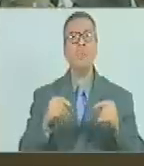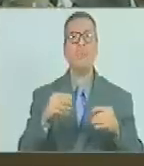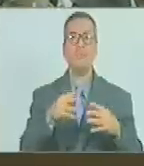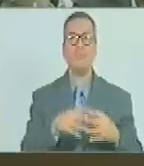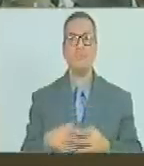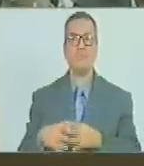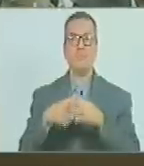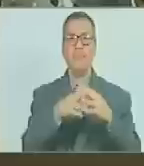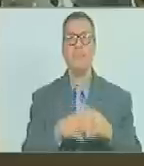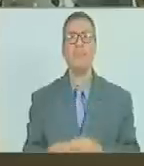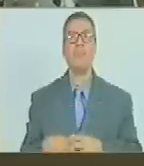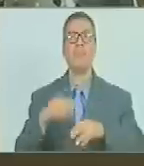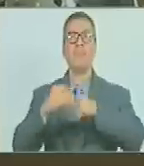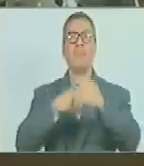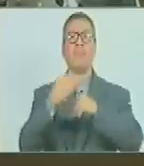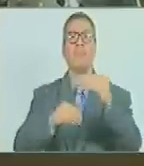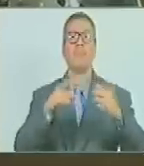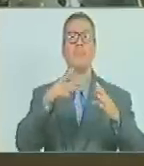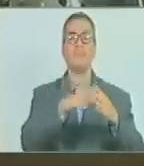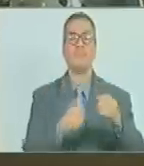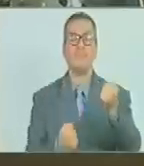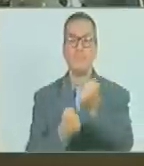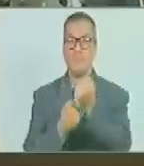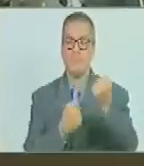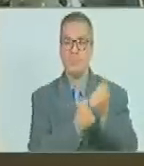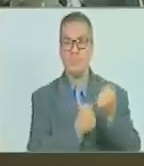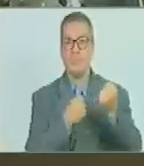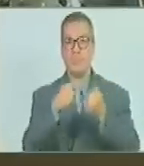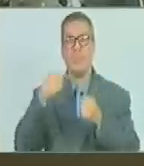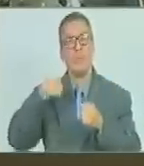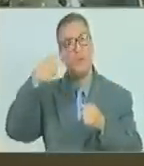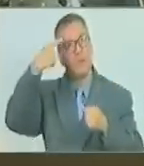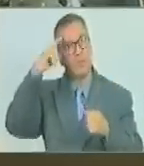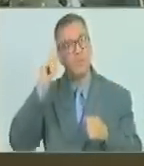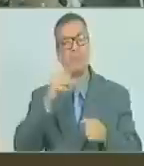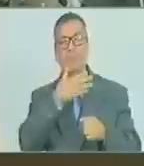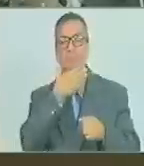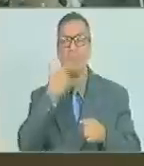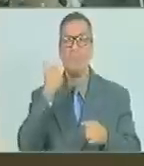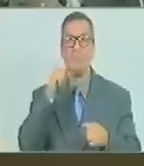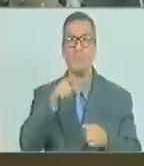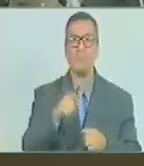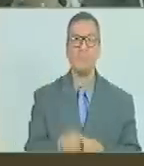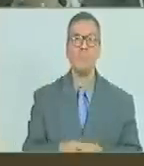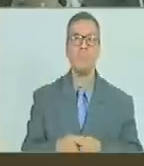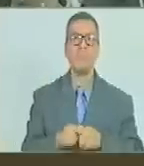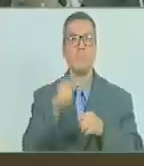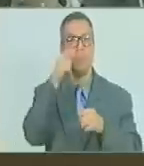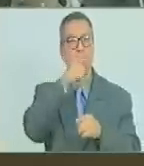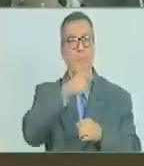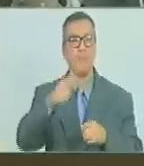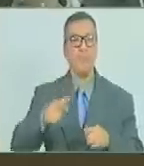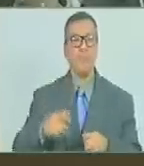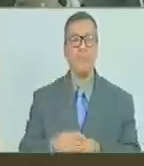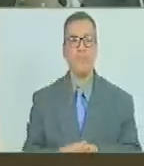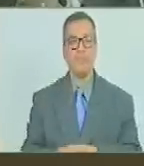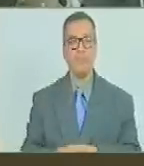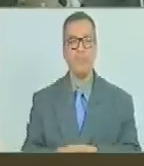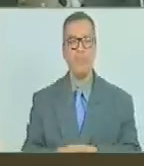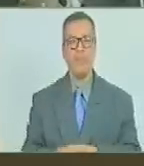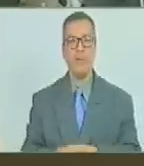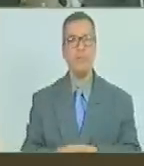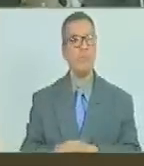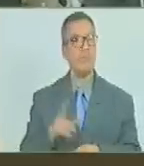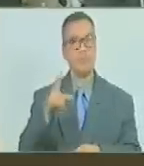imperialismo los y las va a apoyar para mejorar a los pueblos. Cuando